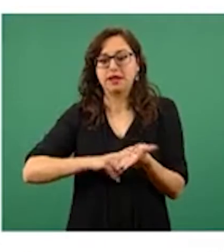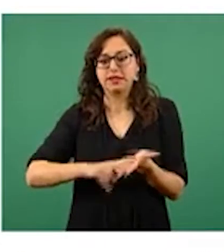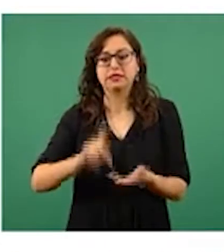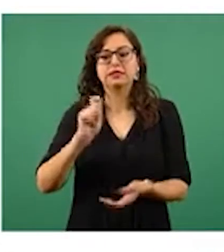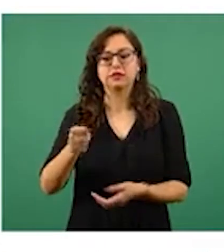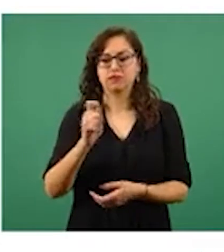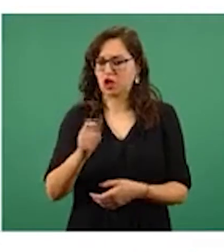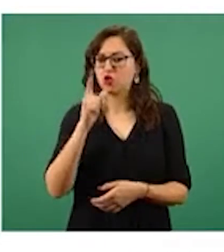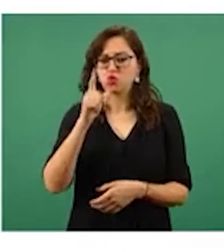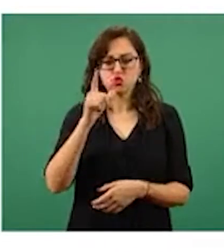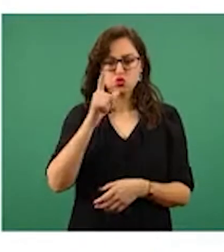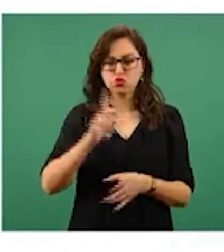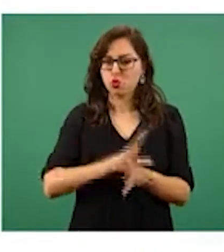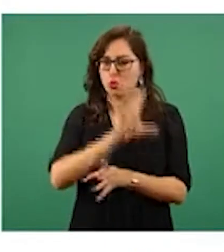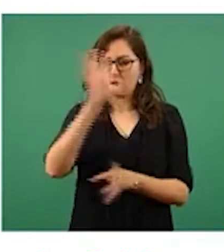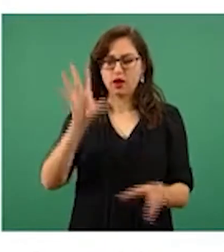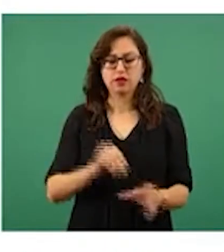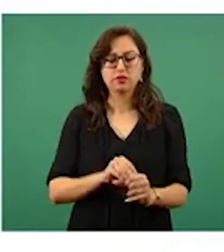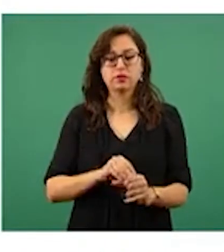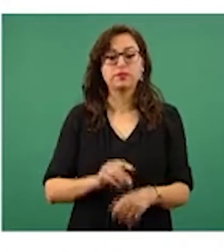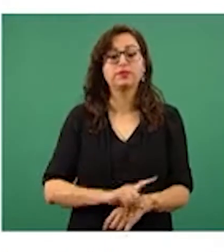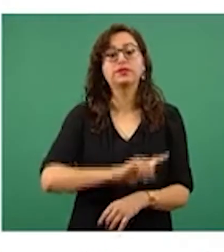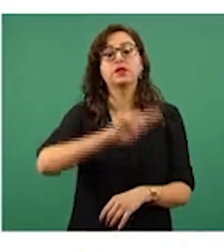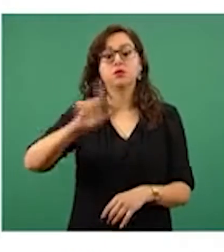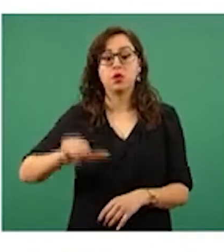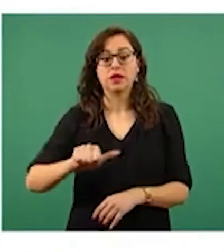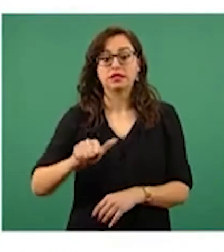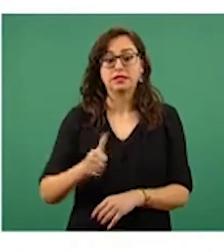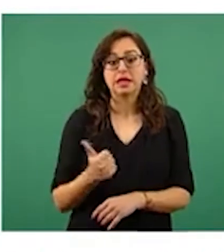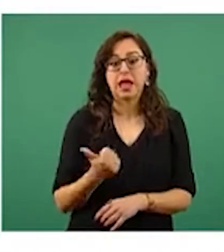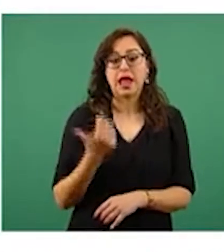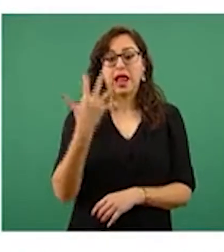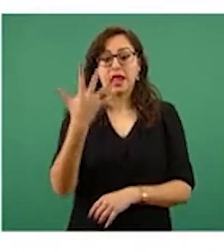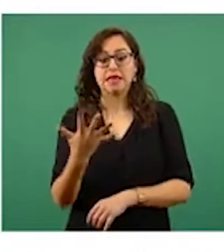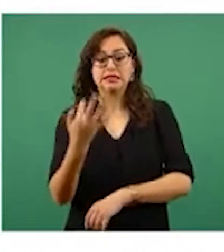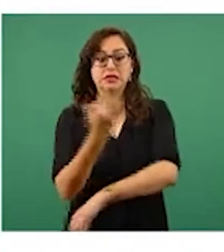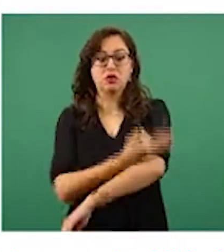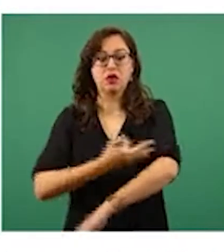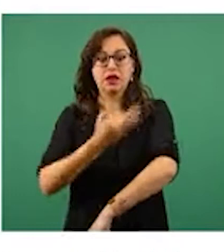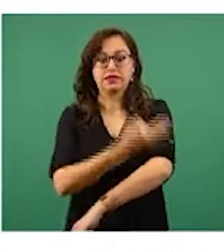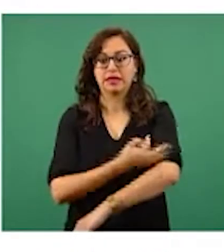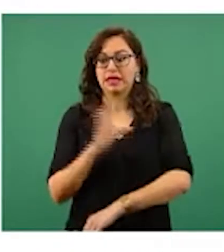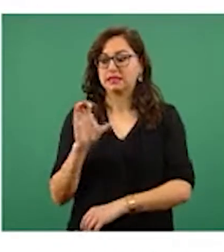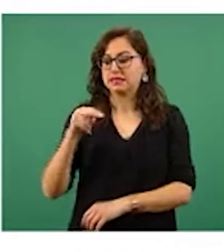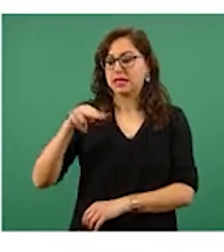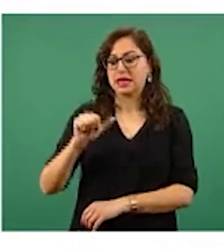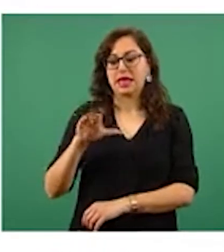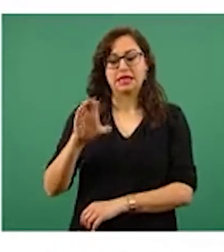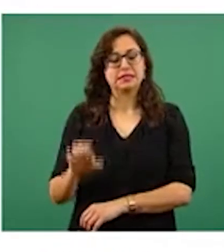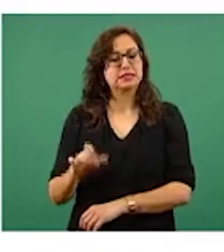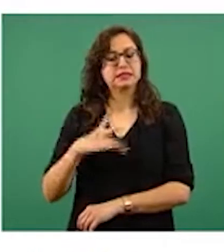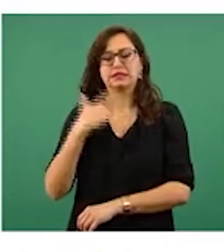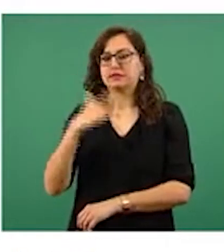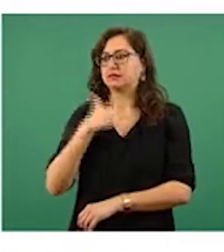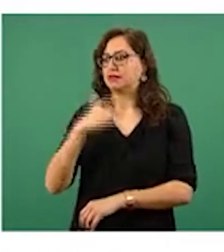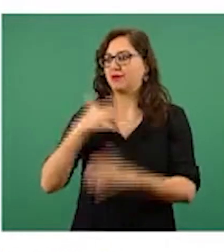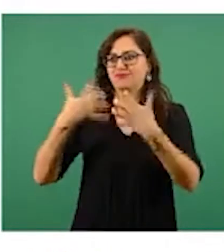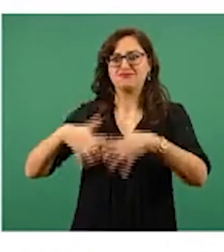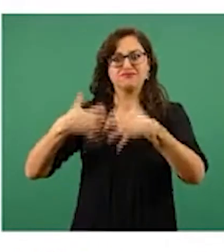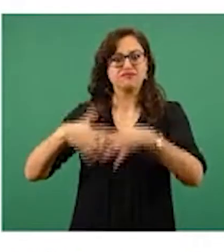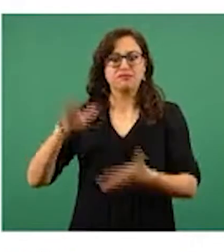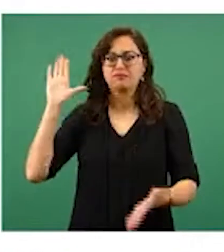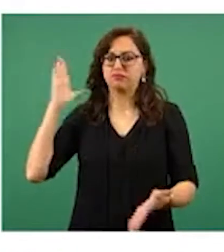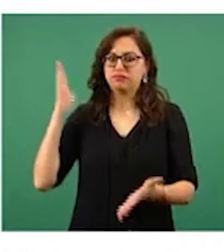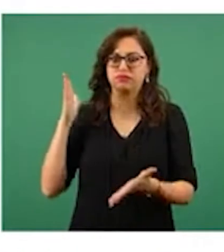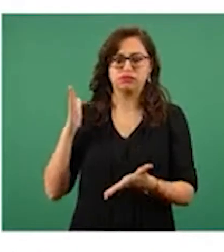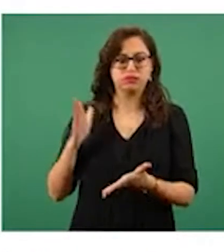Adelante. Al mismo día, a las 5 de la tarde, el CENACE instruyó tiro de carga para llegar a tener ahí en promedio 4.3